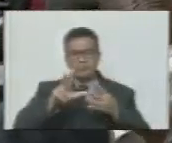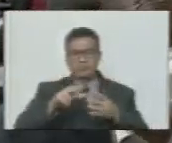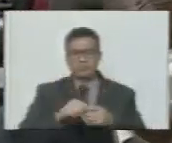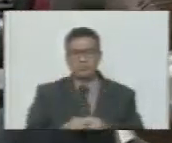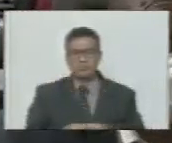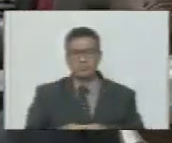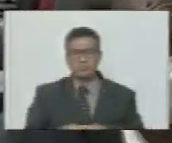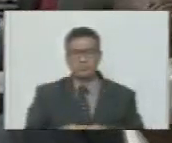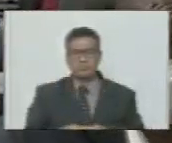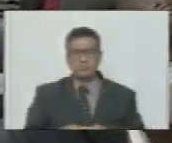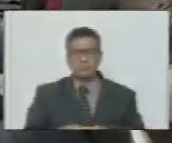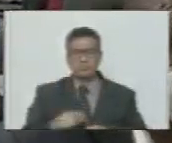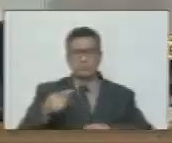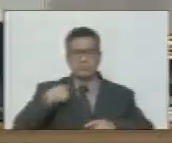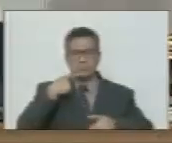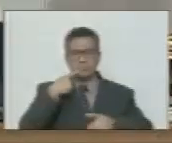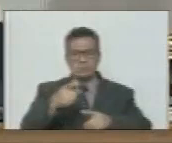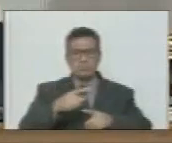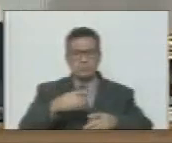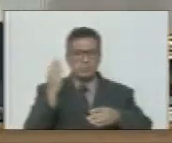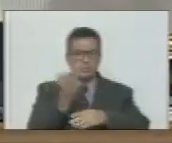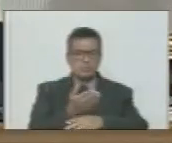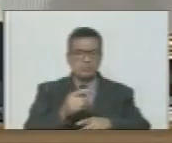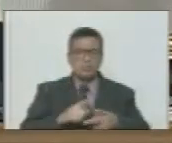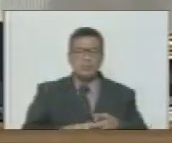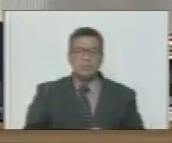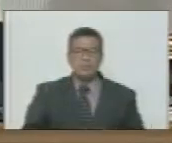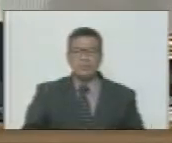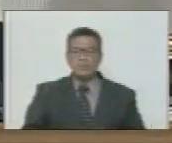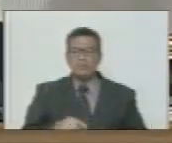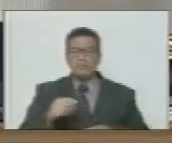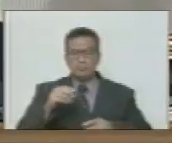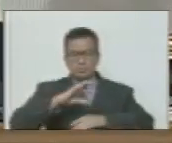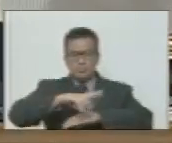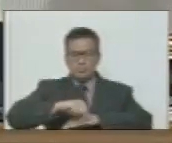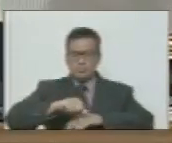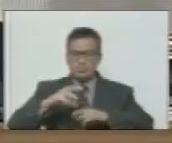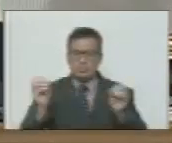3, colocar haya sido objeto de condena penal